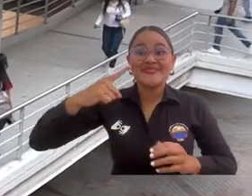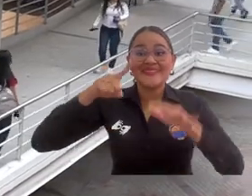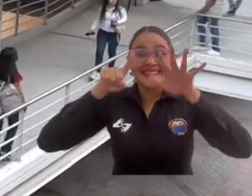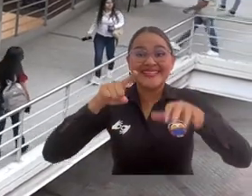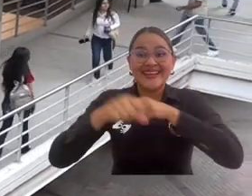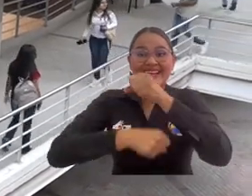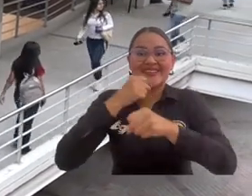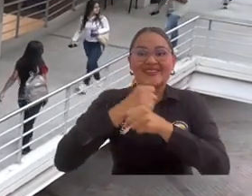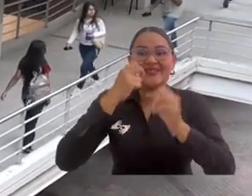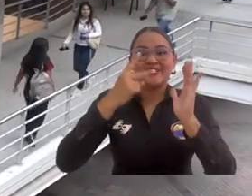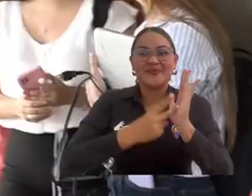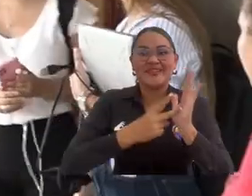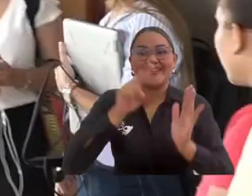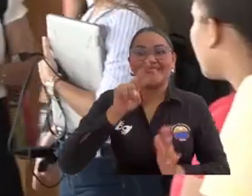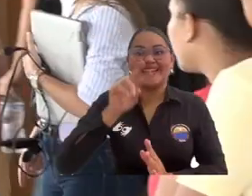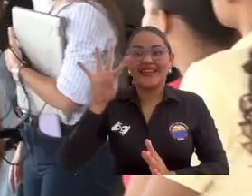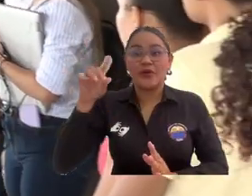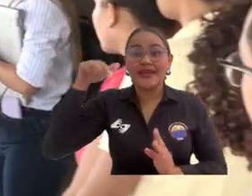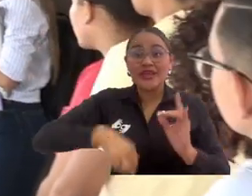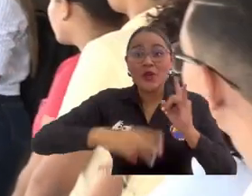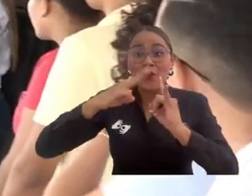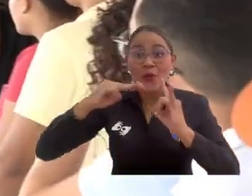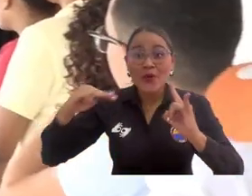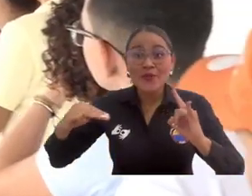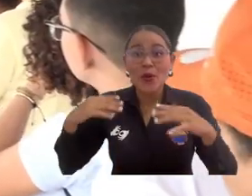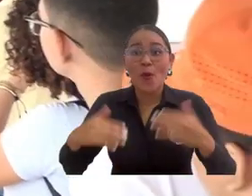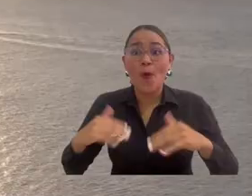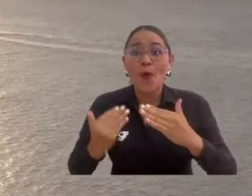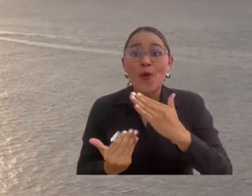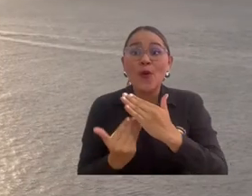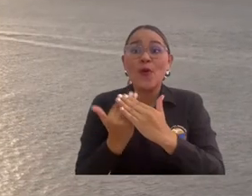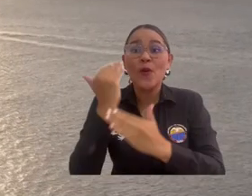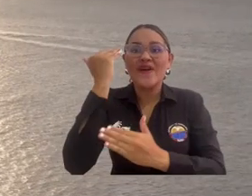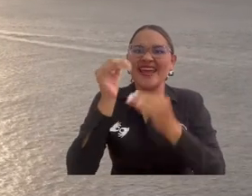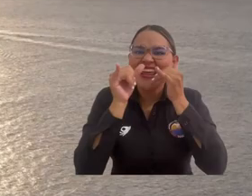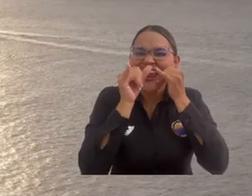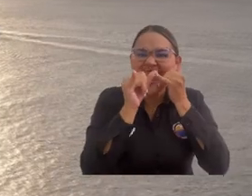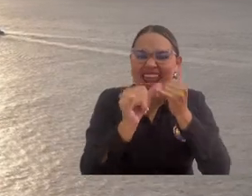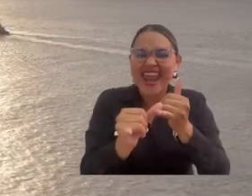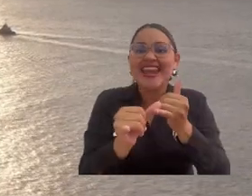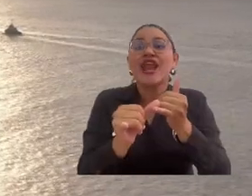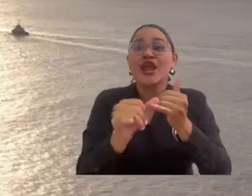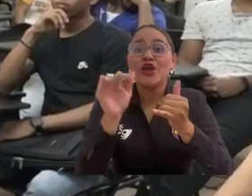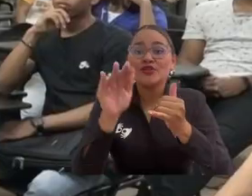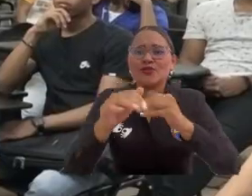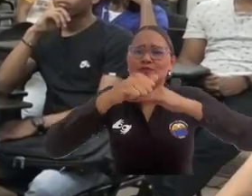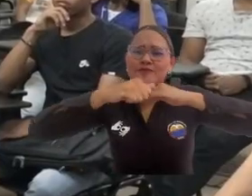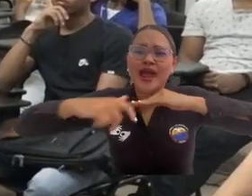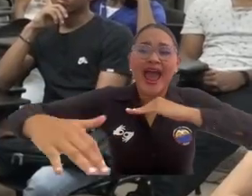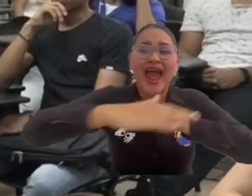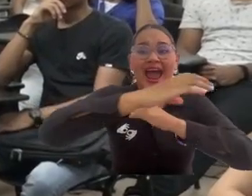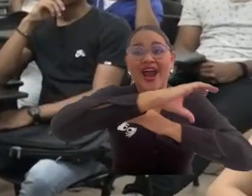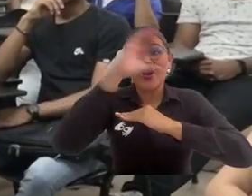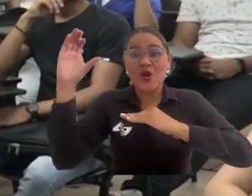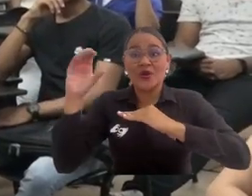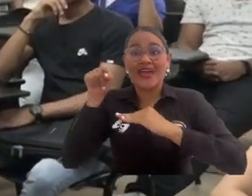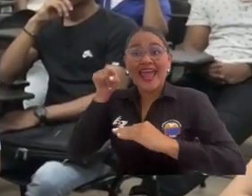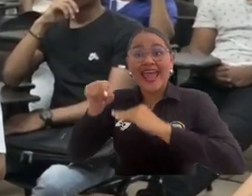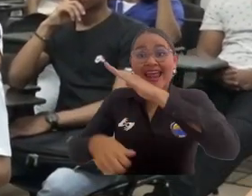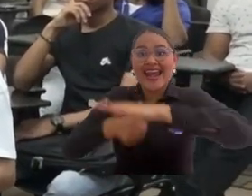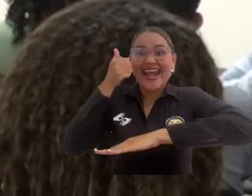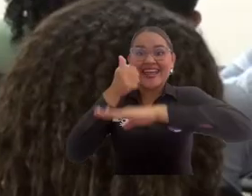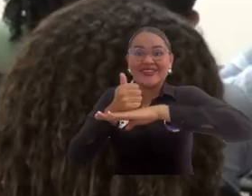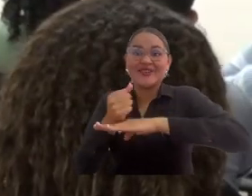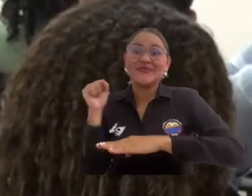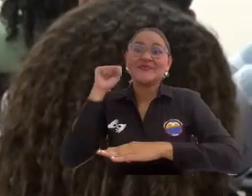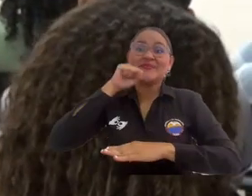Desde este primer semestre del 2024, la Universidad del Magdalena estrena el programa de Ingeniería Marino-Costera, que en cabeza del